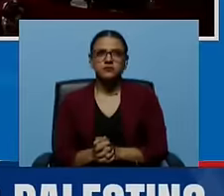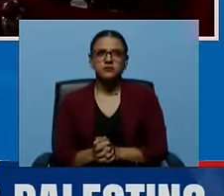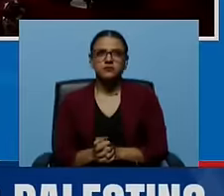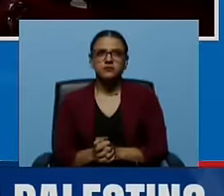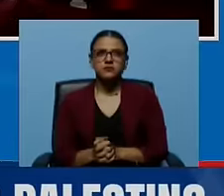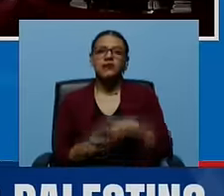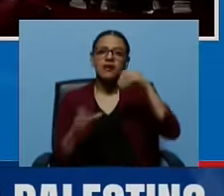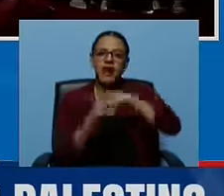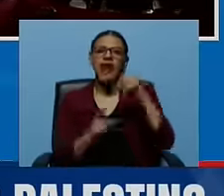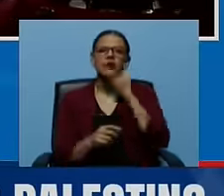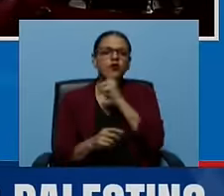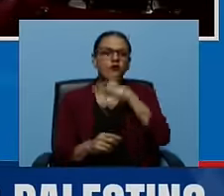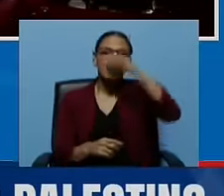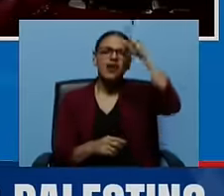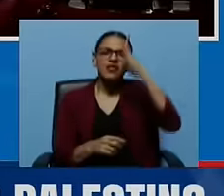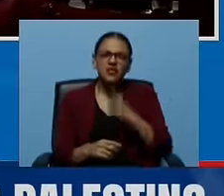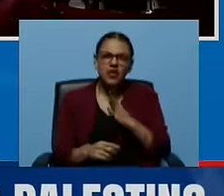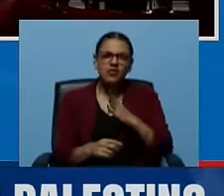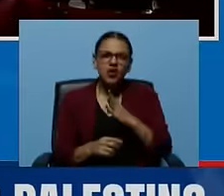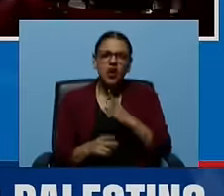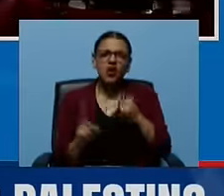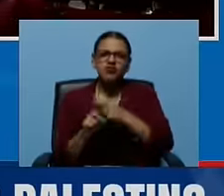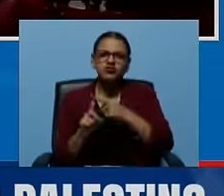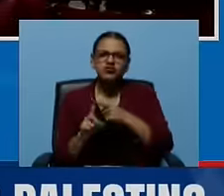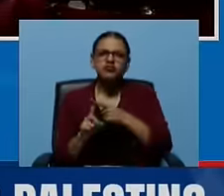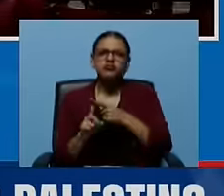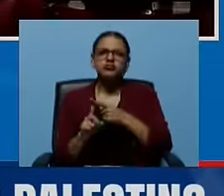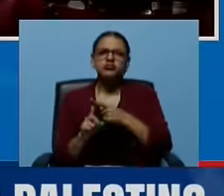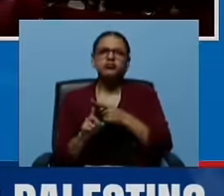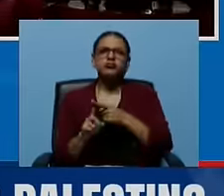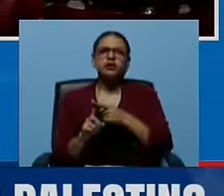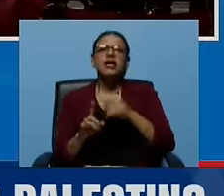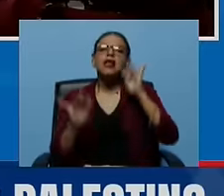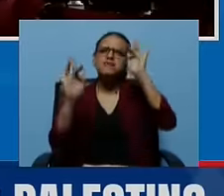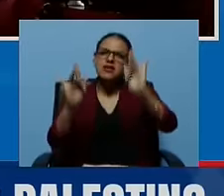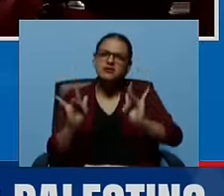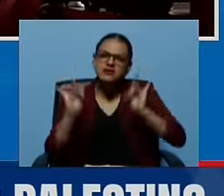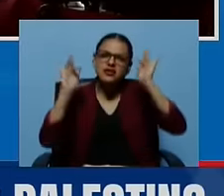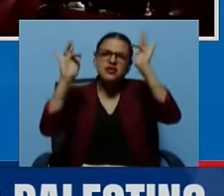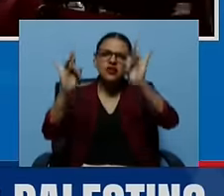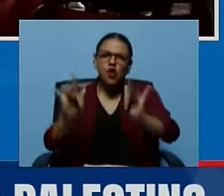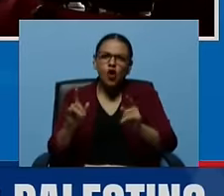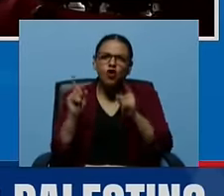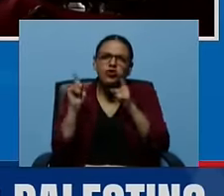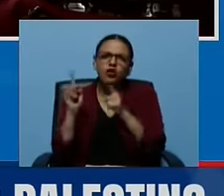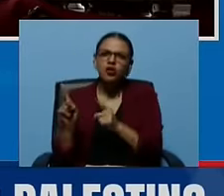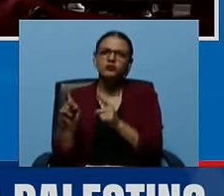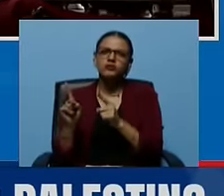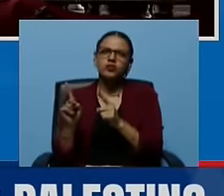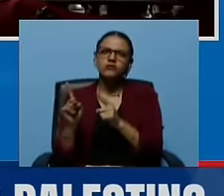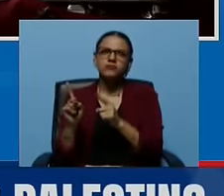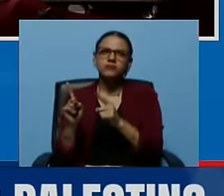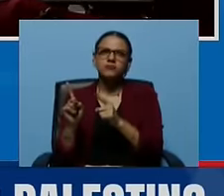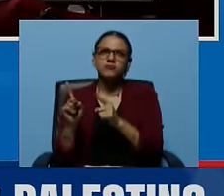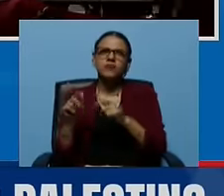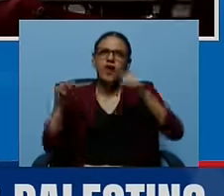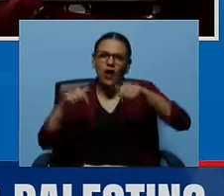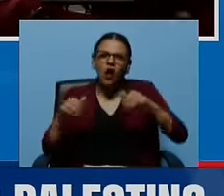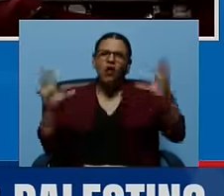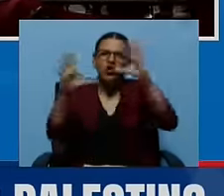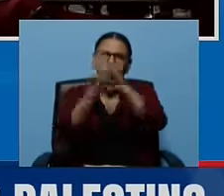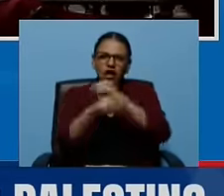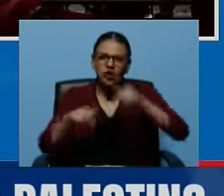en el nombre de Dios, el clementísimo, el misericordiosísimo. Esta